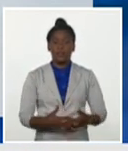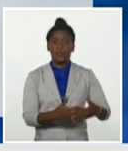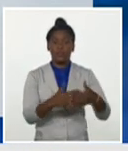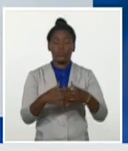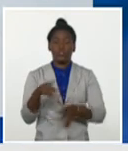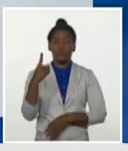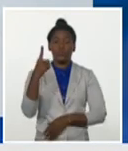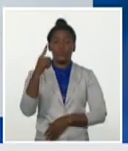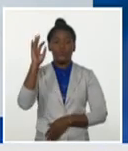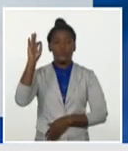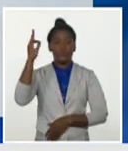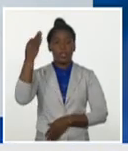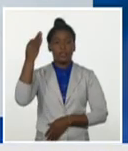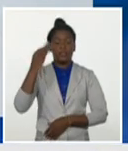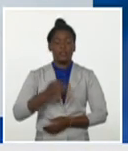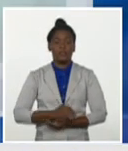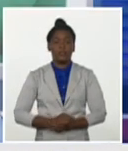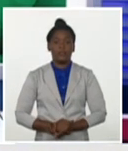Francia.